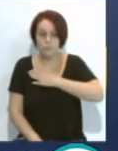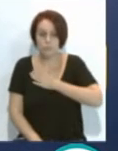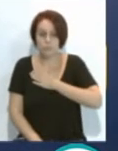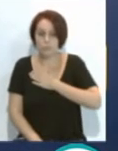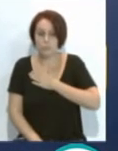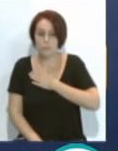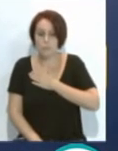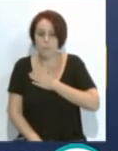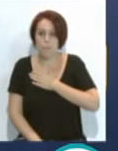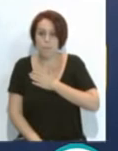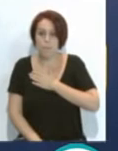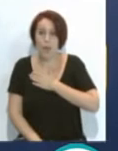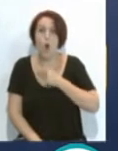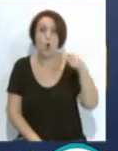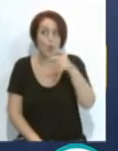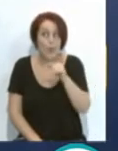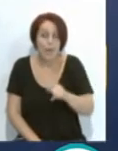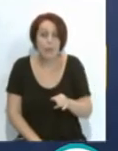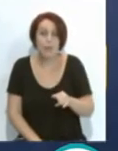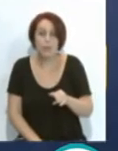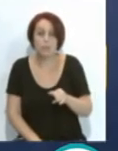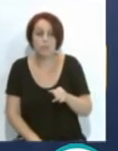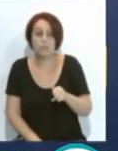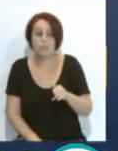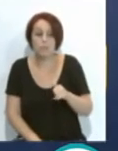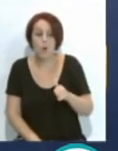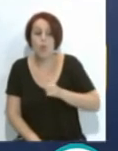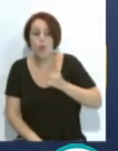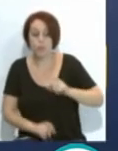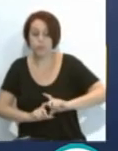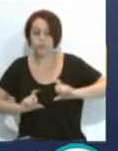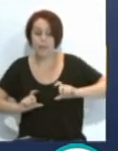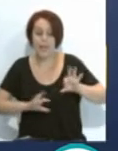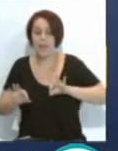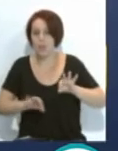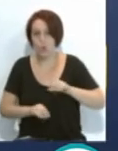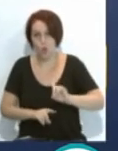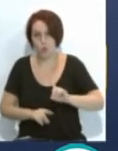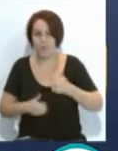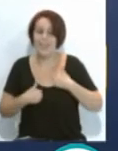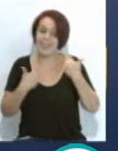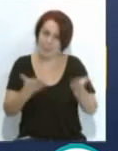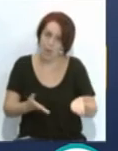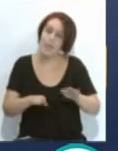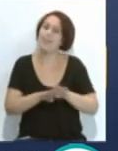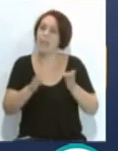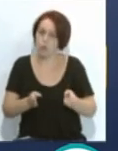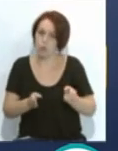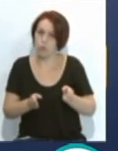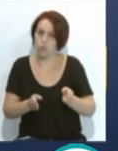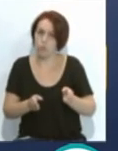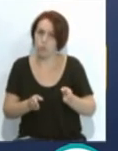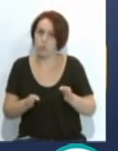a Sergio González no se le da opción de elegir dorsal, se le da el dorsal de Nano. Nano